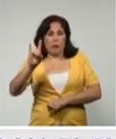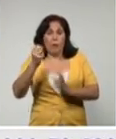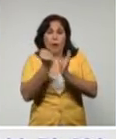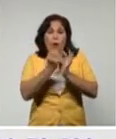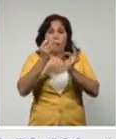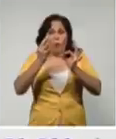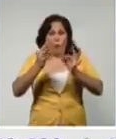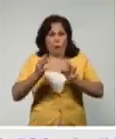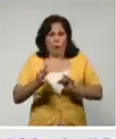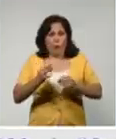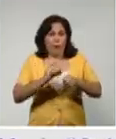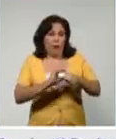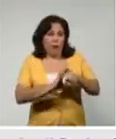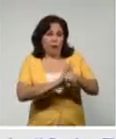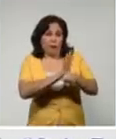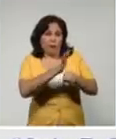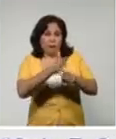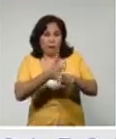de COVID-19